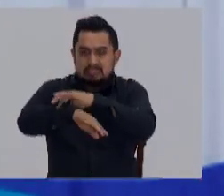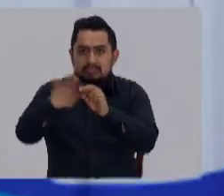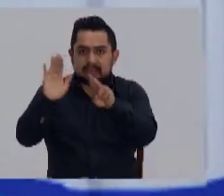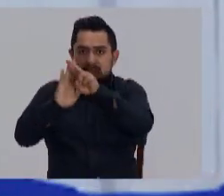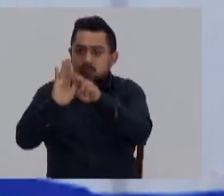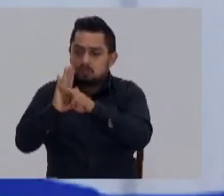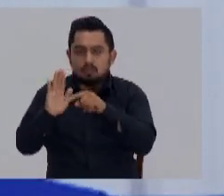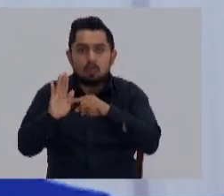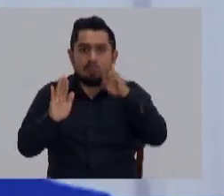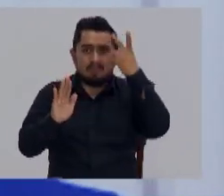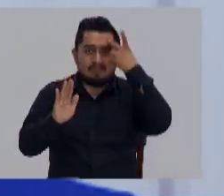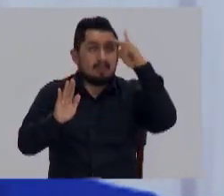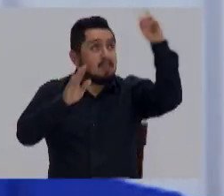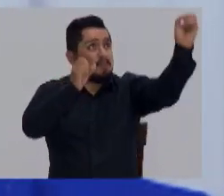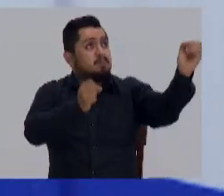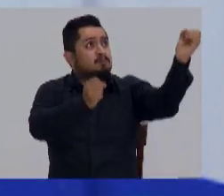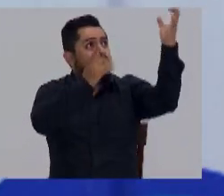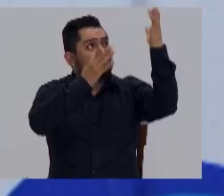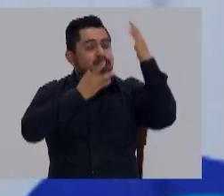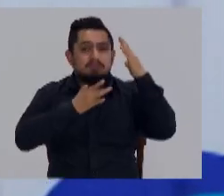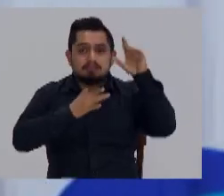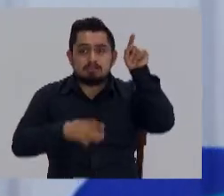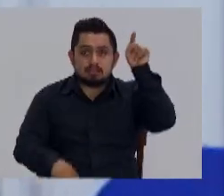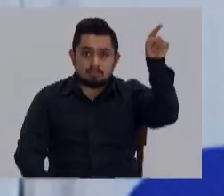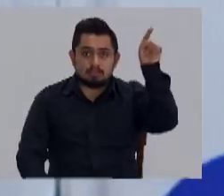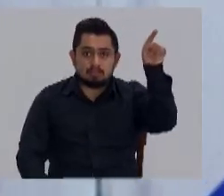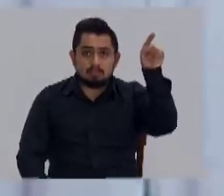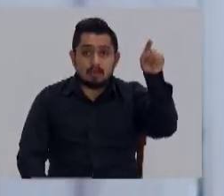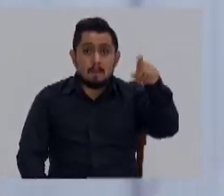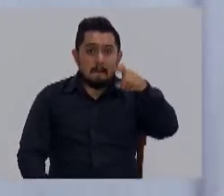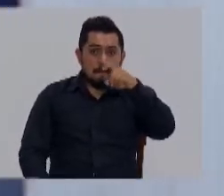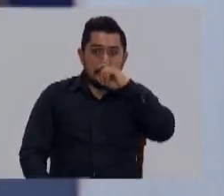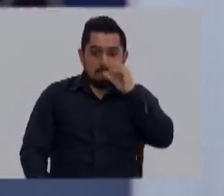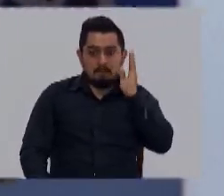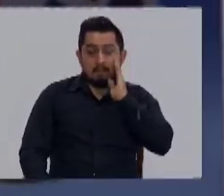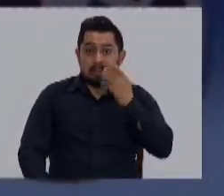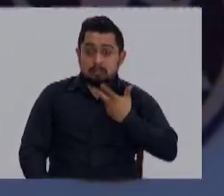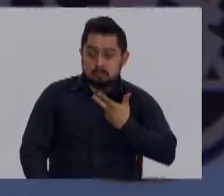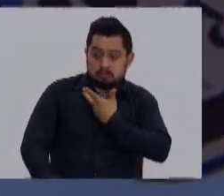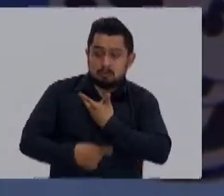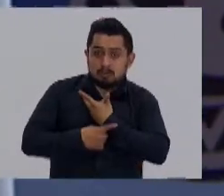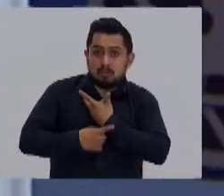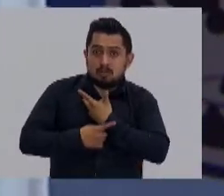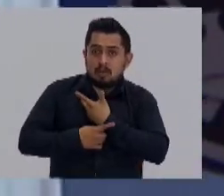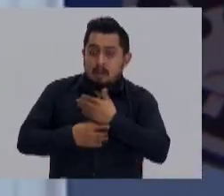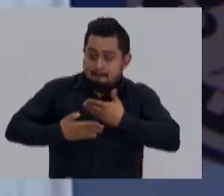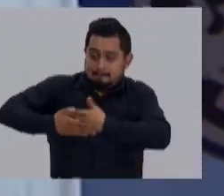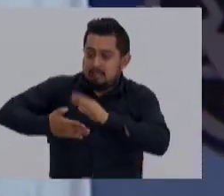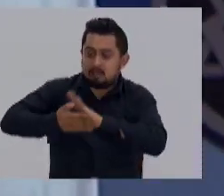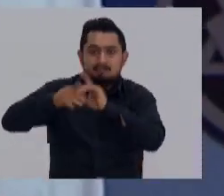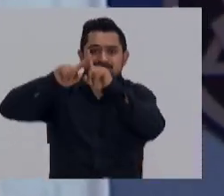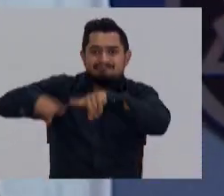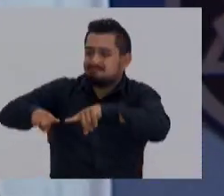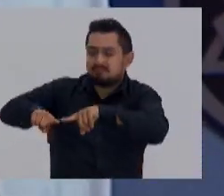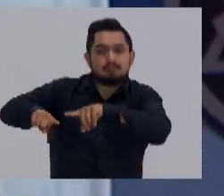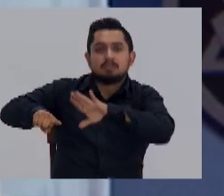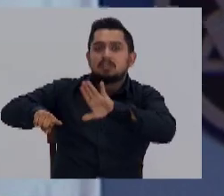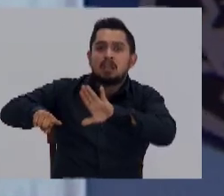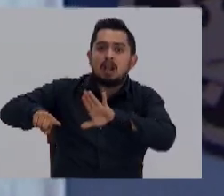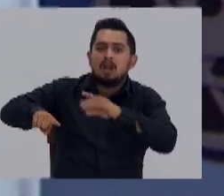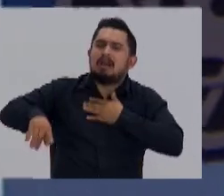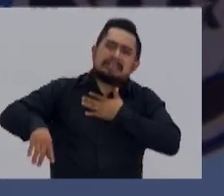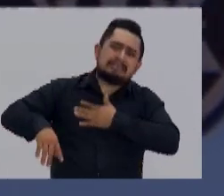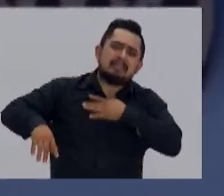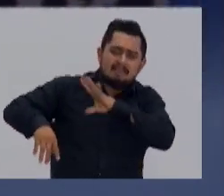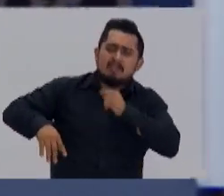con bendiciones divinas. Y uno de padre, gloria a Dios, no puede decirle a un niño: mire, perdóneme que use